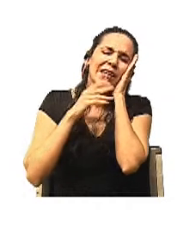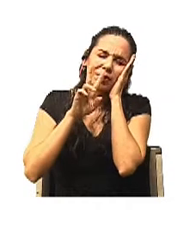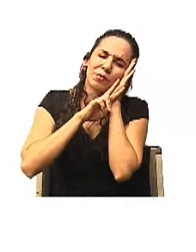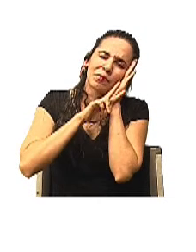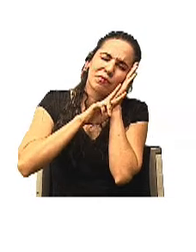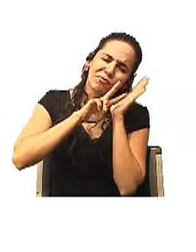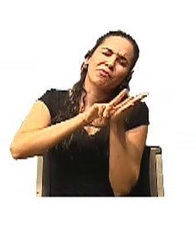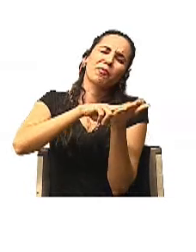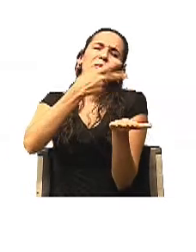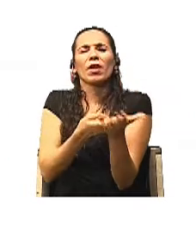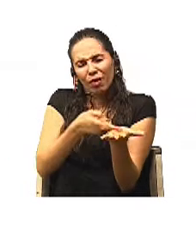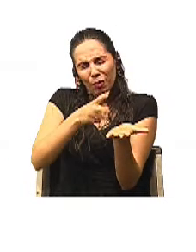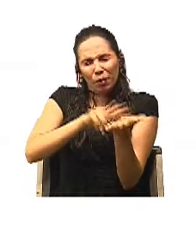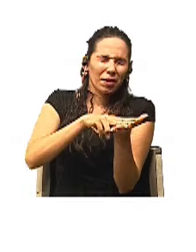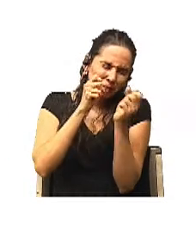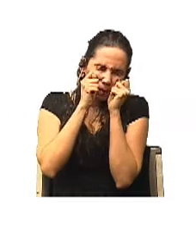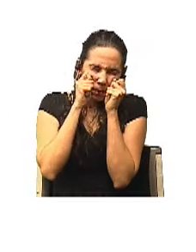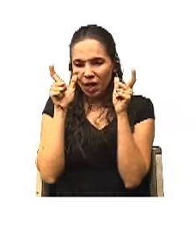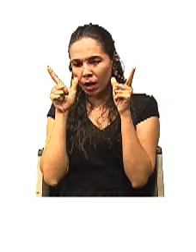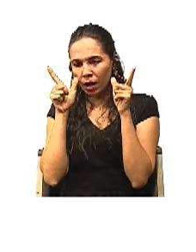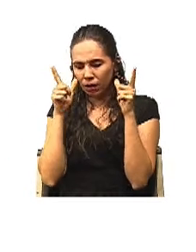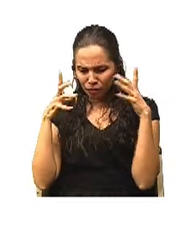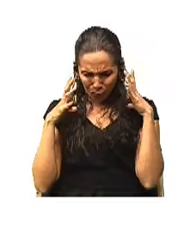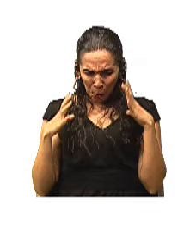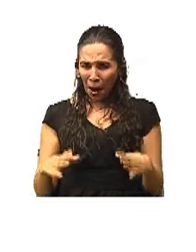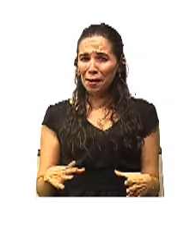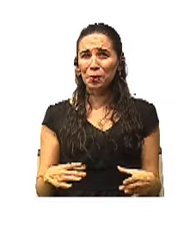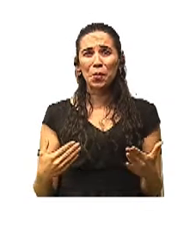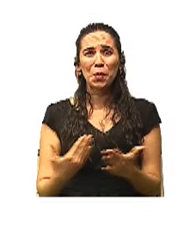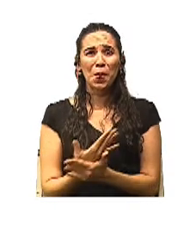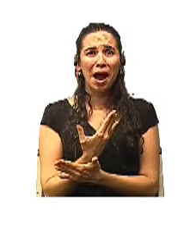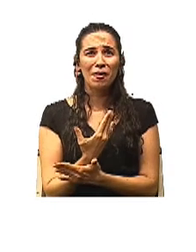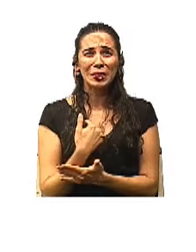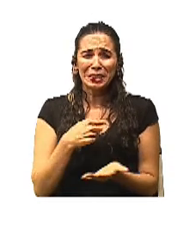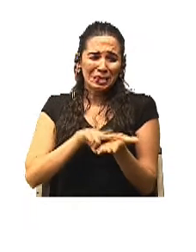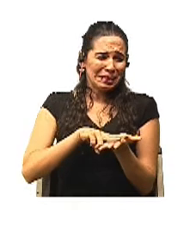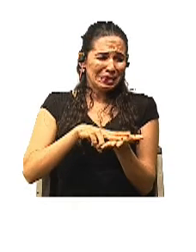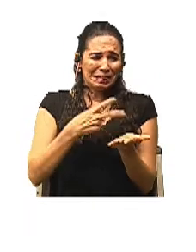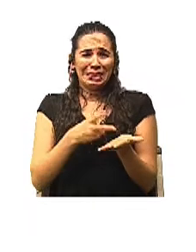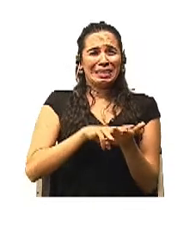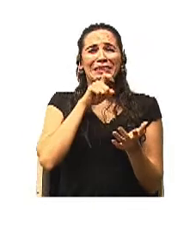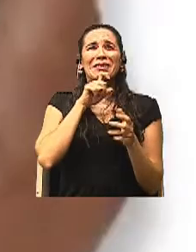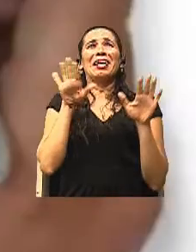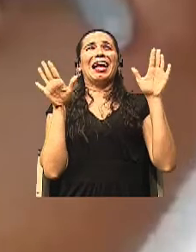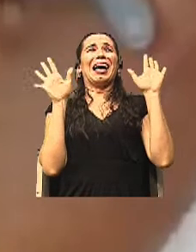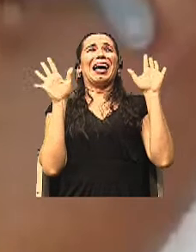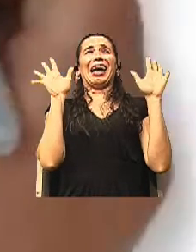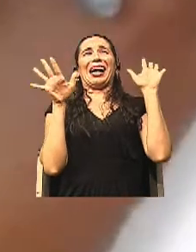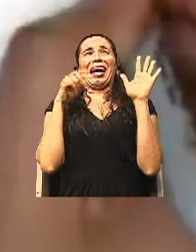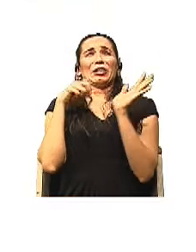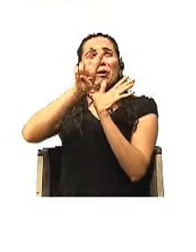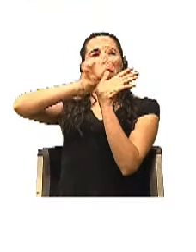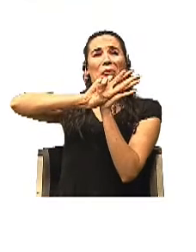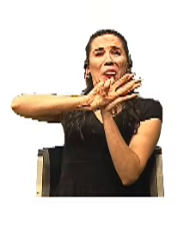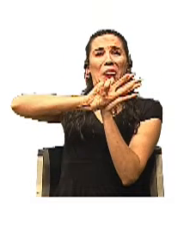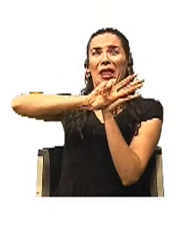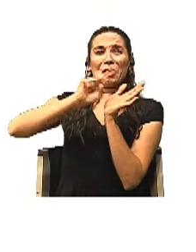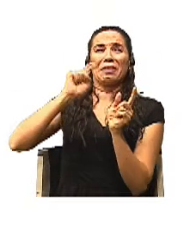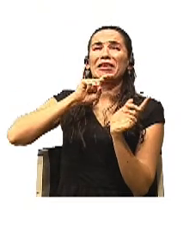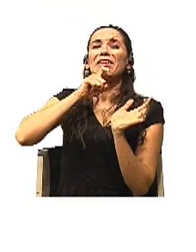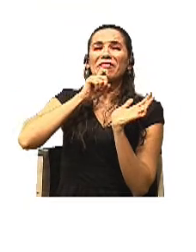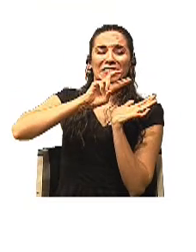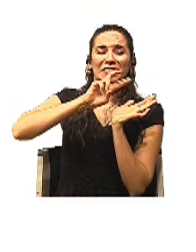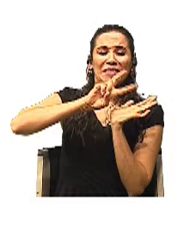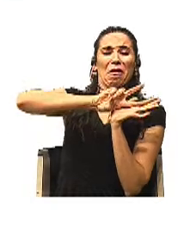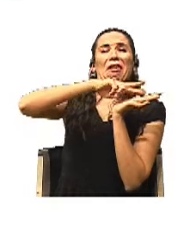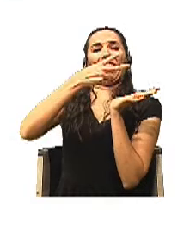descubre que tiene un nuevo cuerpo y que es muy difícil moverse cuando está acostado en su espalda. En eso, voltea a ver el reloj y se da